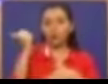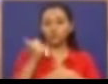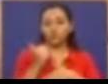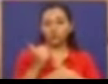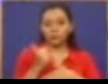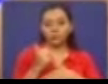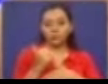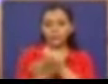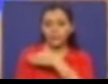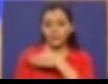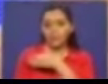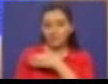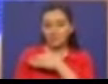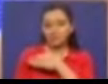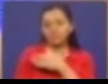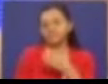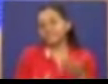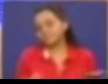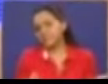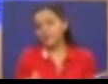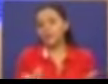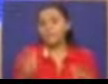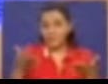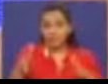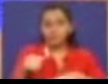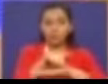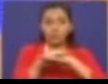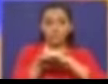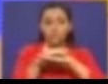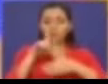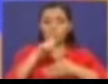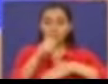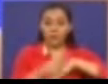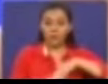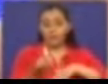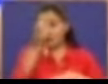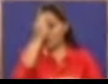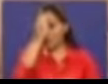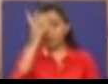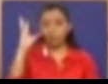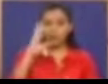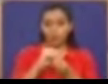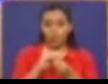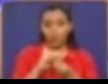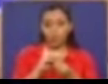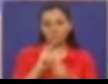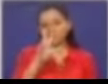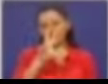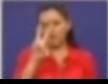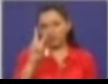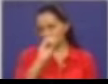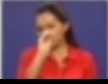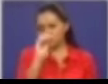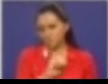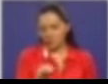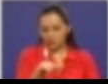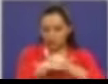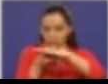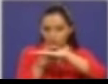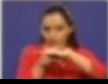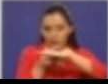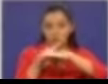América Latina, resulta que el promedio en América Latina, la deuda del gobierno central, es 32%.